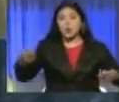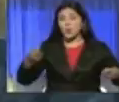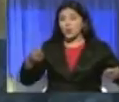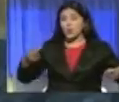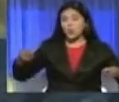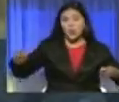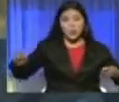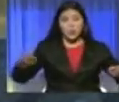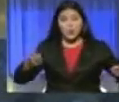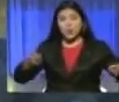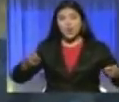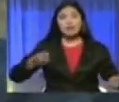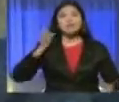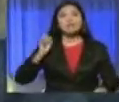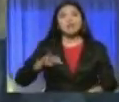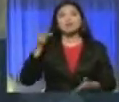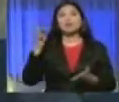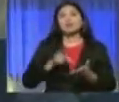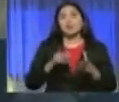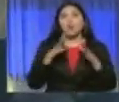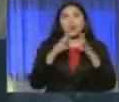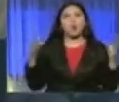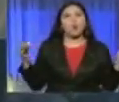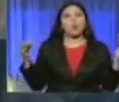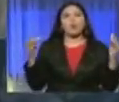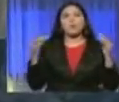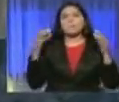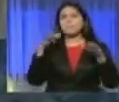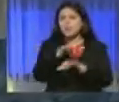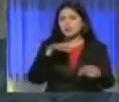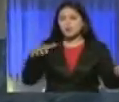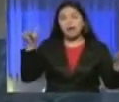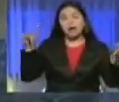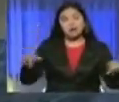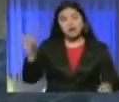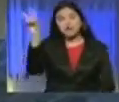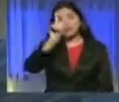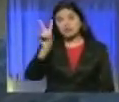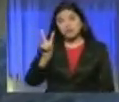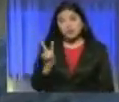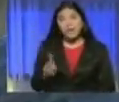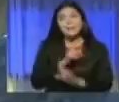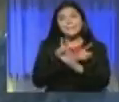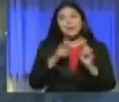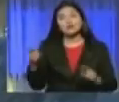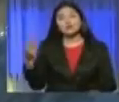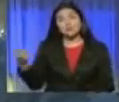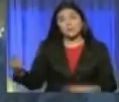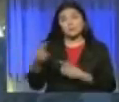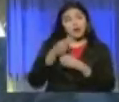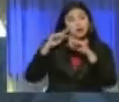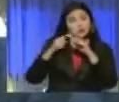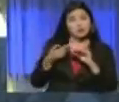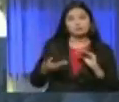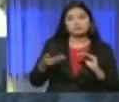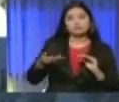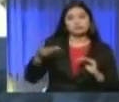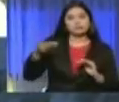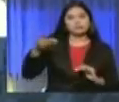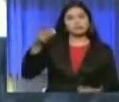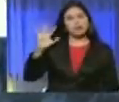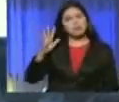con todo lo que tiene que ver la parte de refrigeración. Buena parte ha venido llegando a nuestro país y esta cifra que usted instruyó lleva a incrementar en cerca